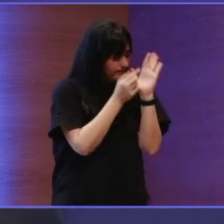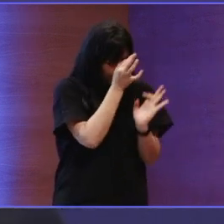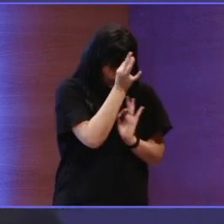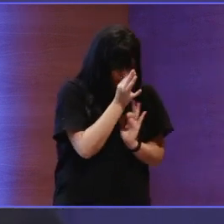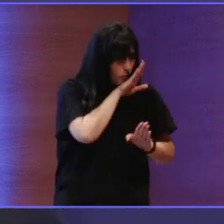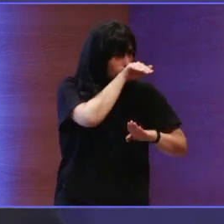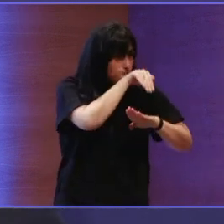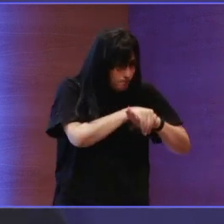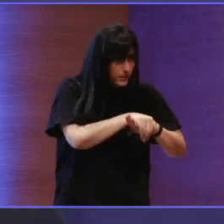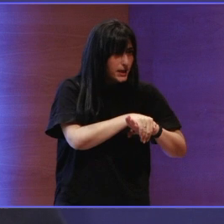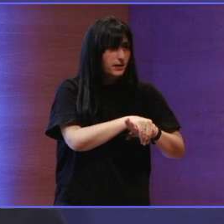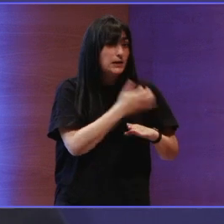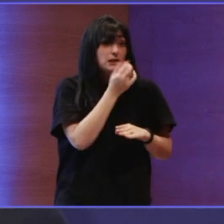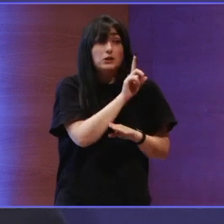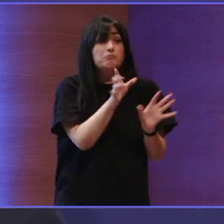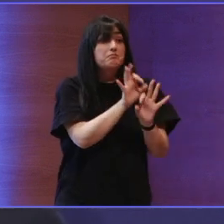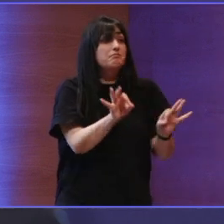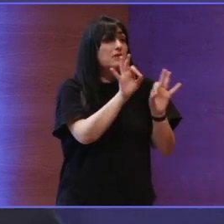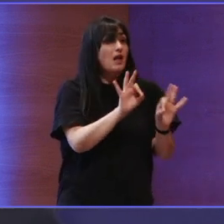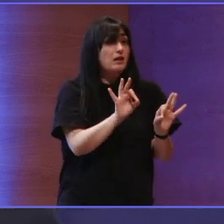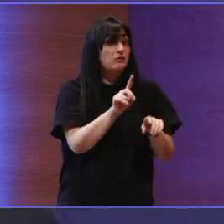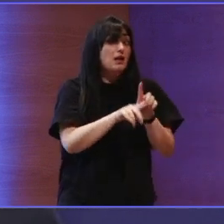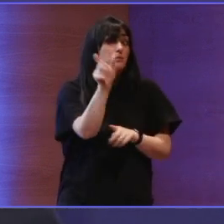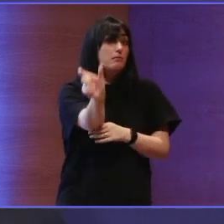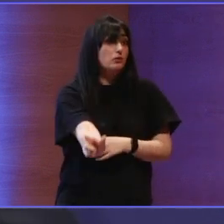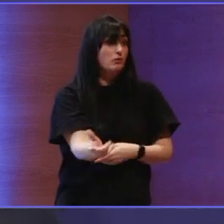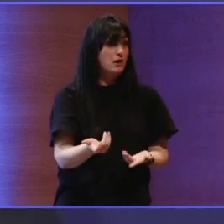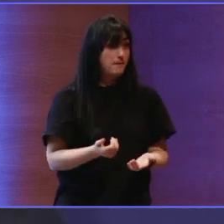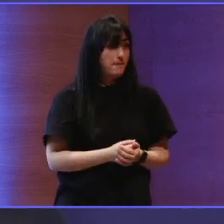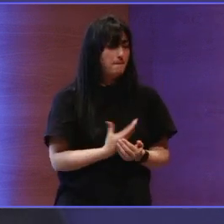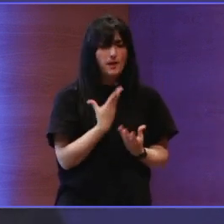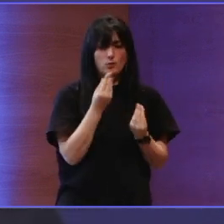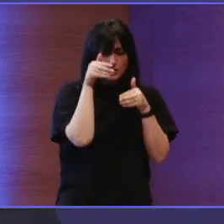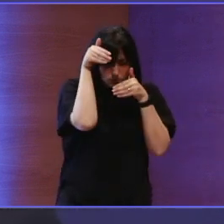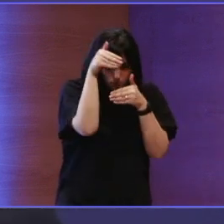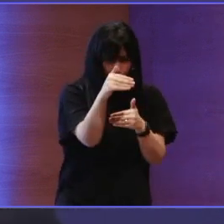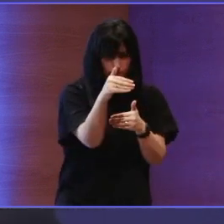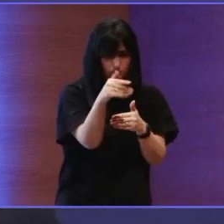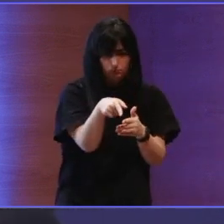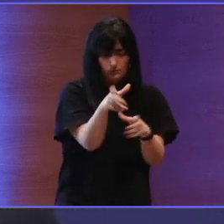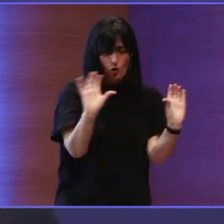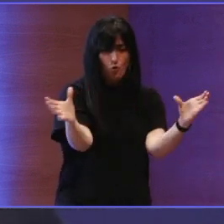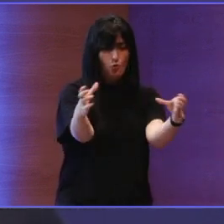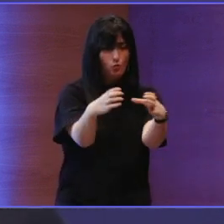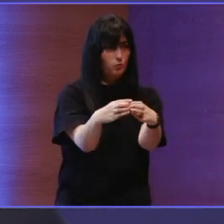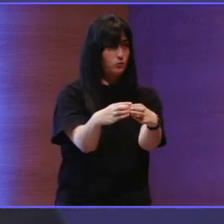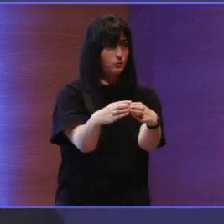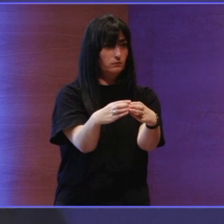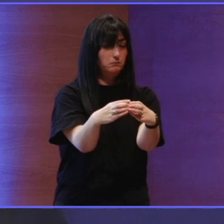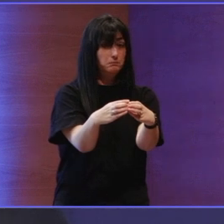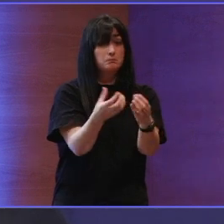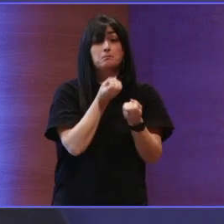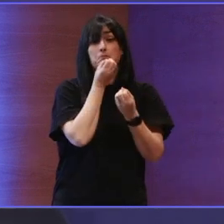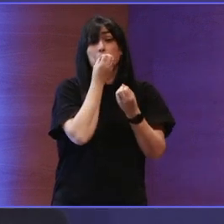atendiendo a a la a la persona muy focalizada en colectivos Eh